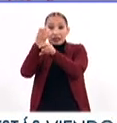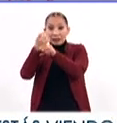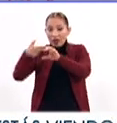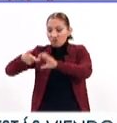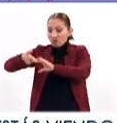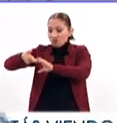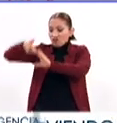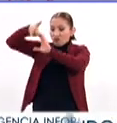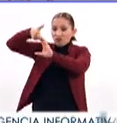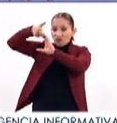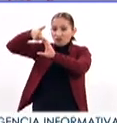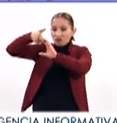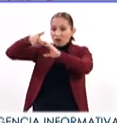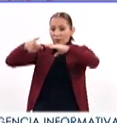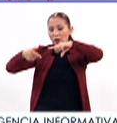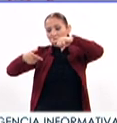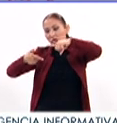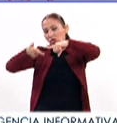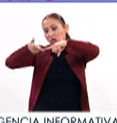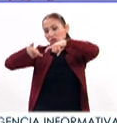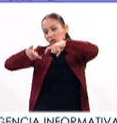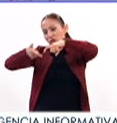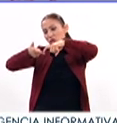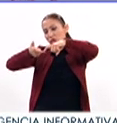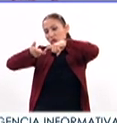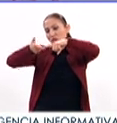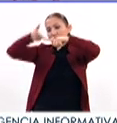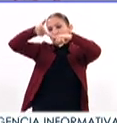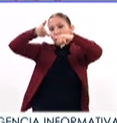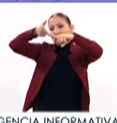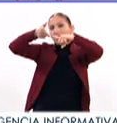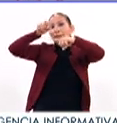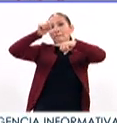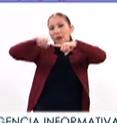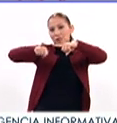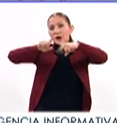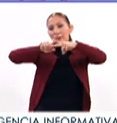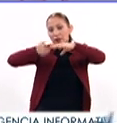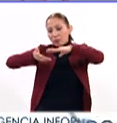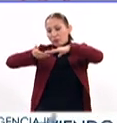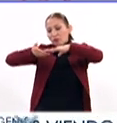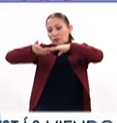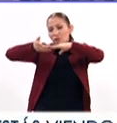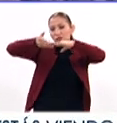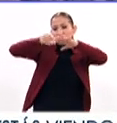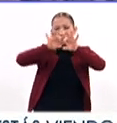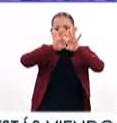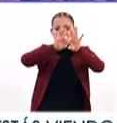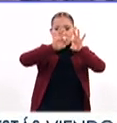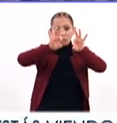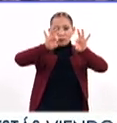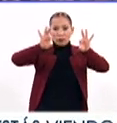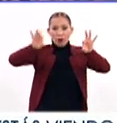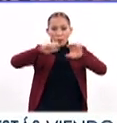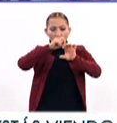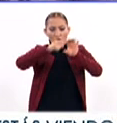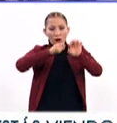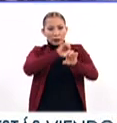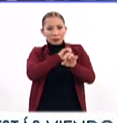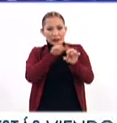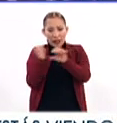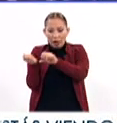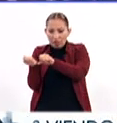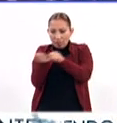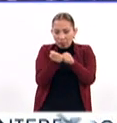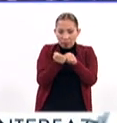está levantando la punta hasta una cierta altura, que es en donde el asta misma empieza a enderezar solita, con un nudo especial que se le